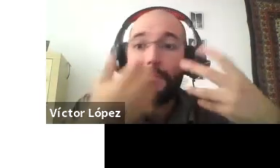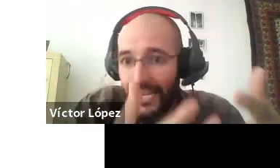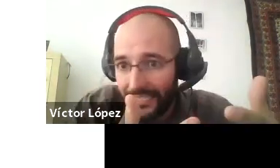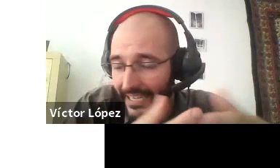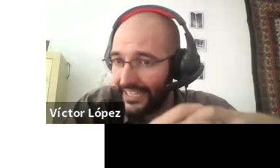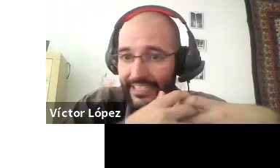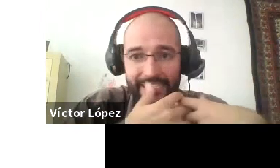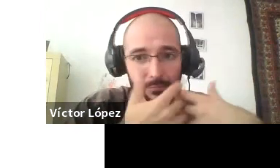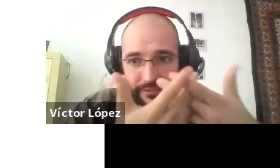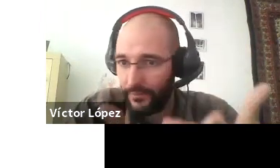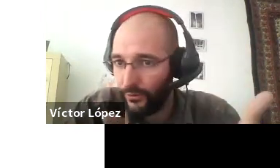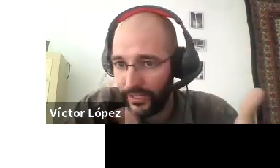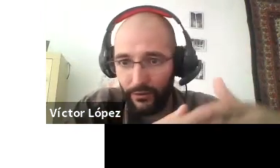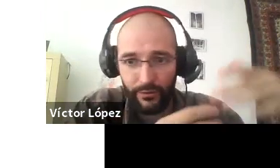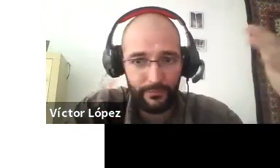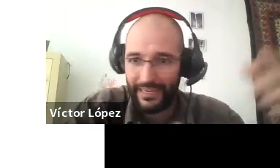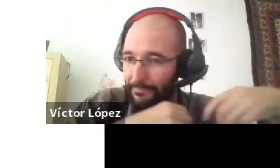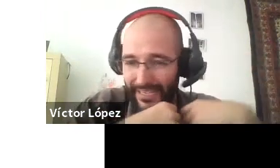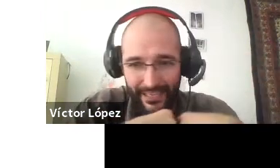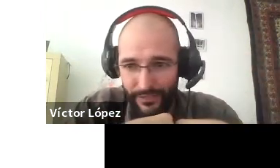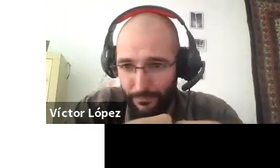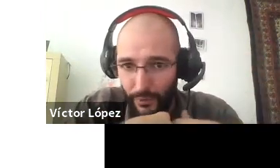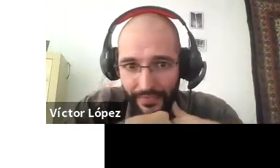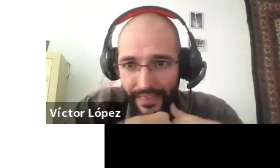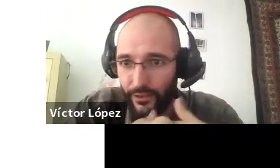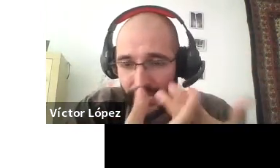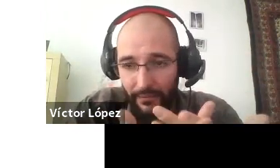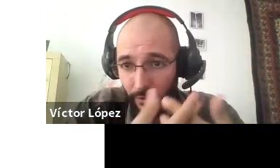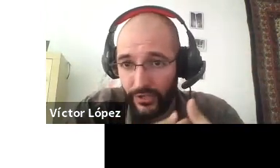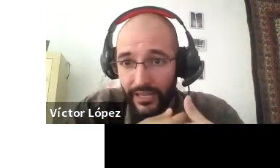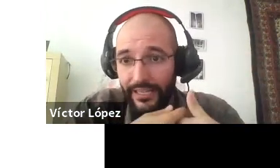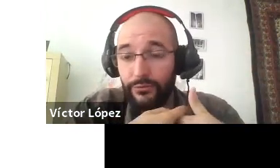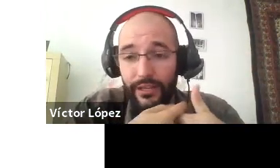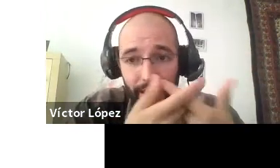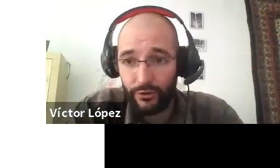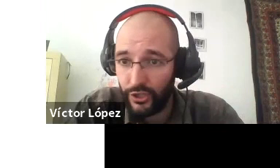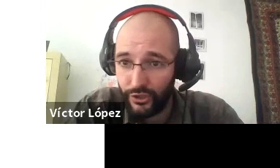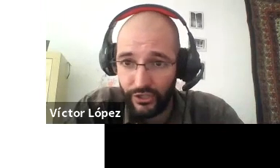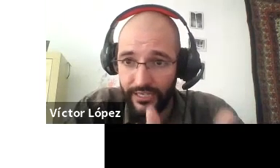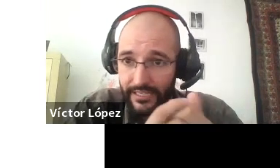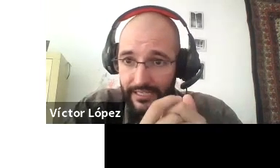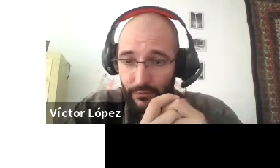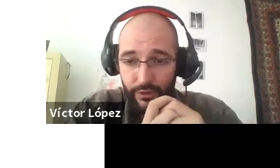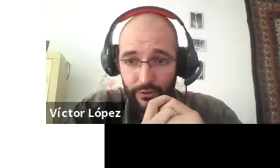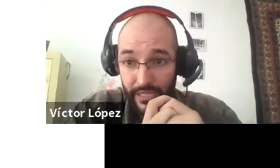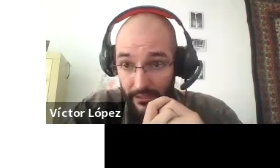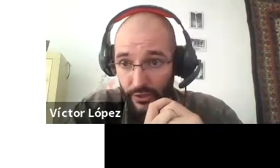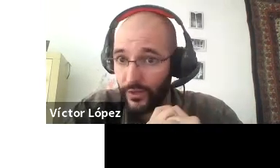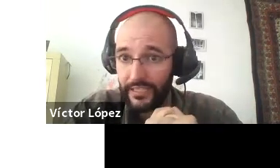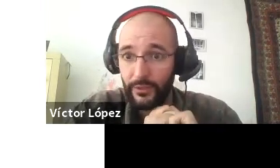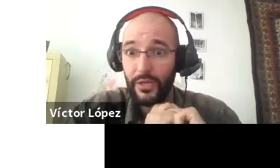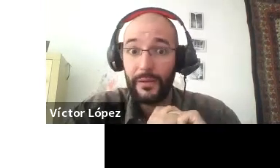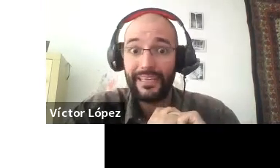decir miles, si a alguien le interesa puede escribirme un correo, luego para que yo le ponga cientos de ejemplos que han utilizado los chicos y chicas en nuestros